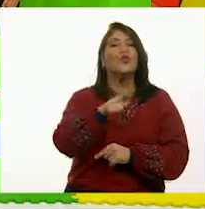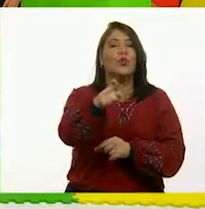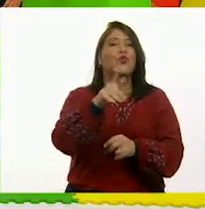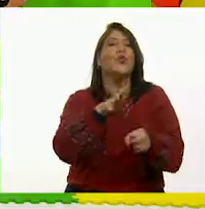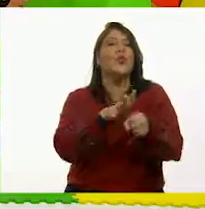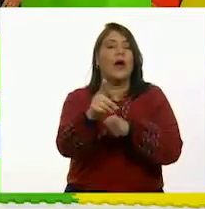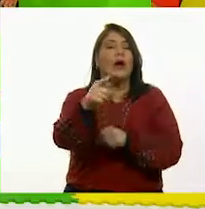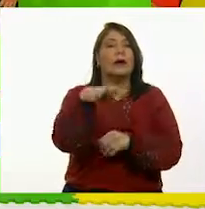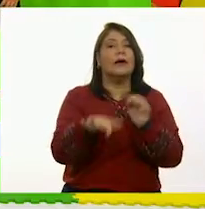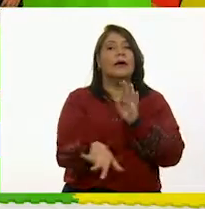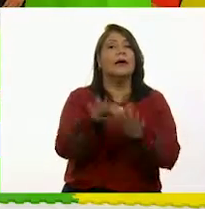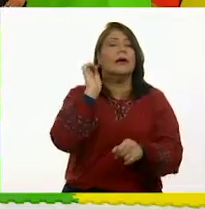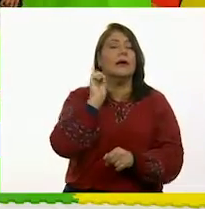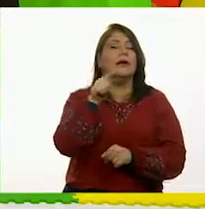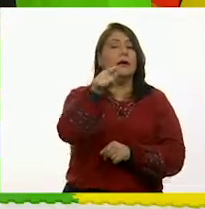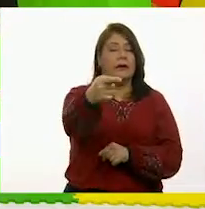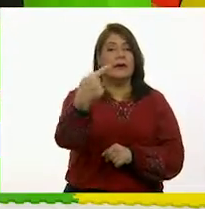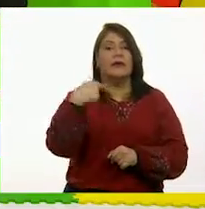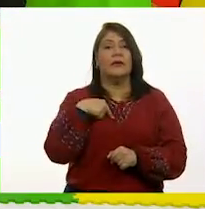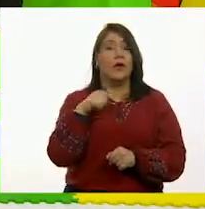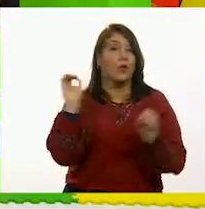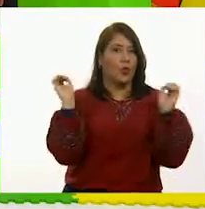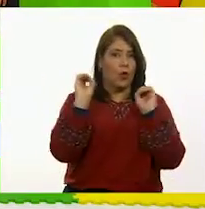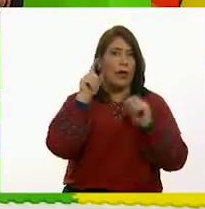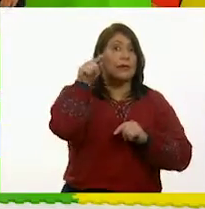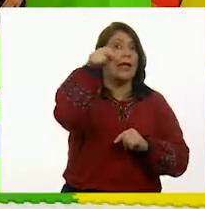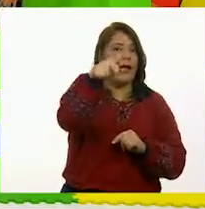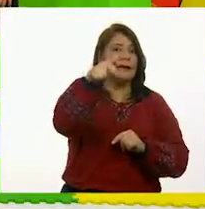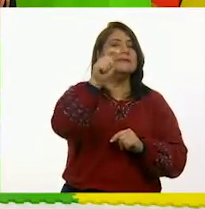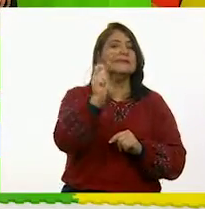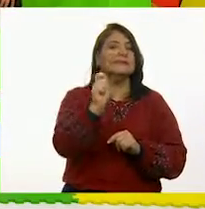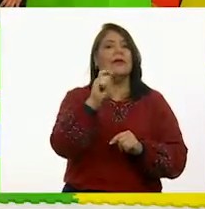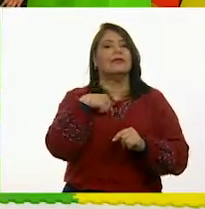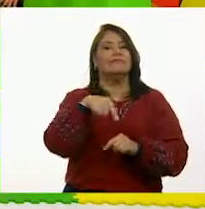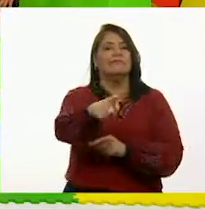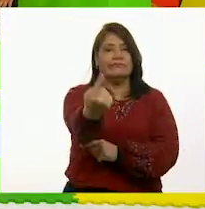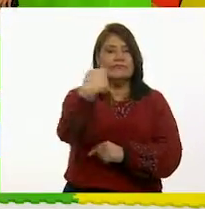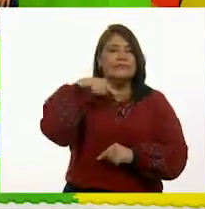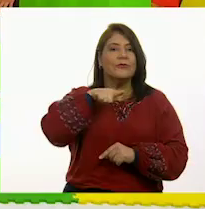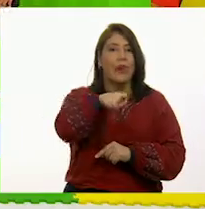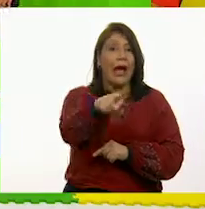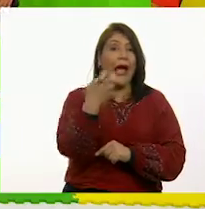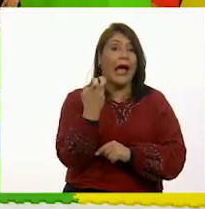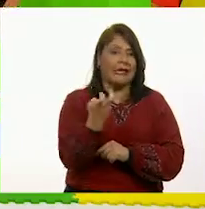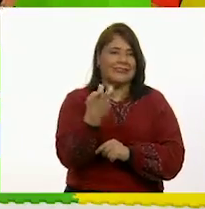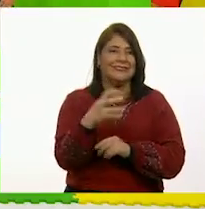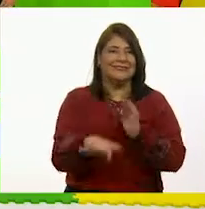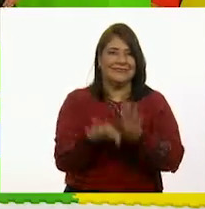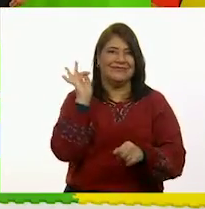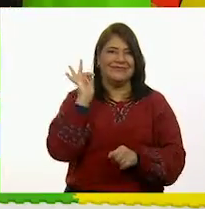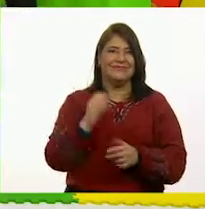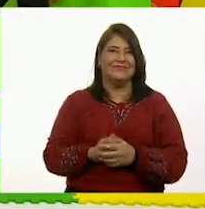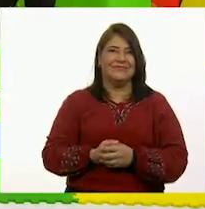Pingüé. Cúcara, mácara, títere fue. Yo no fui, fue Tete. Cúcara, mácara, que este fue.